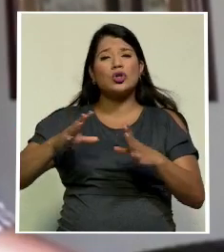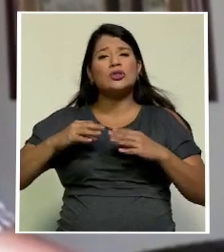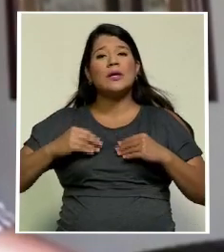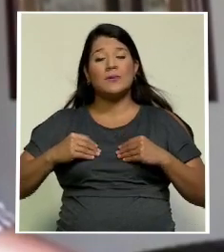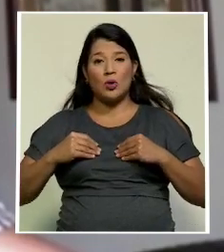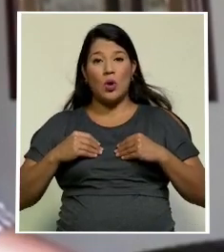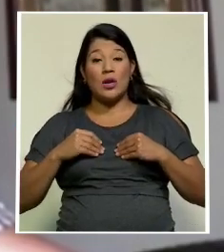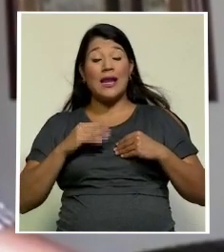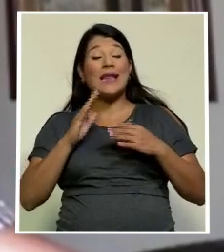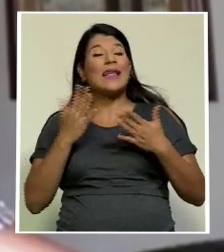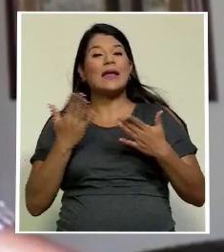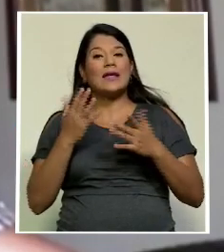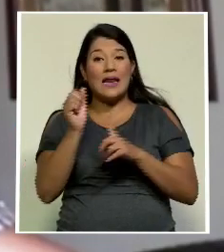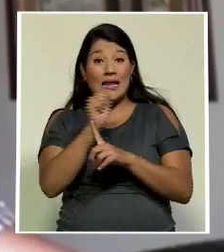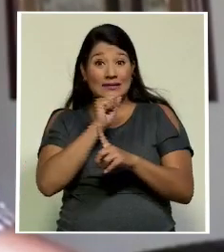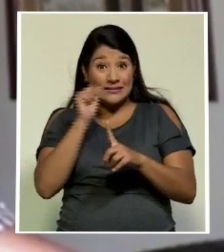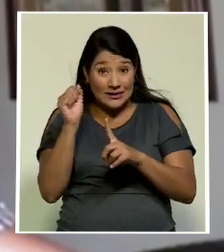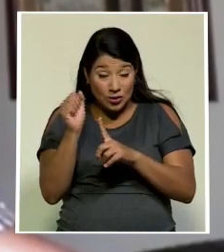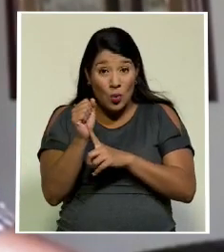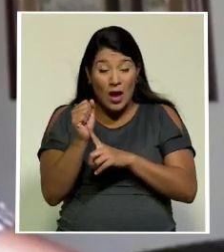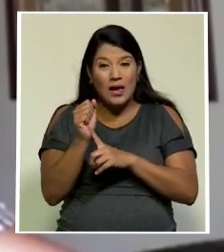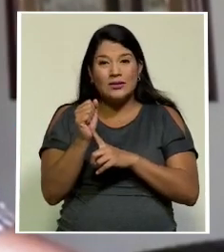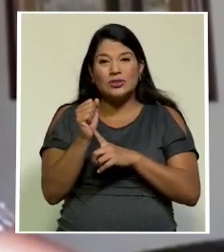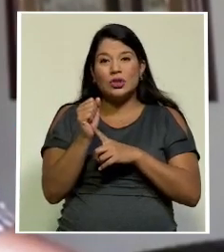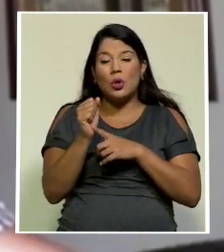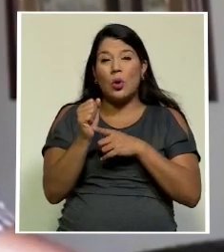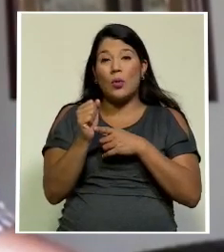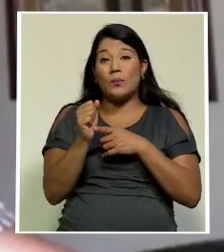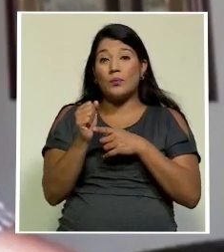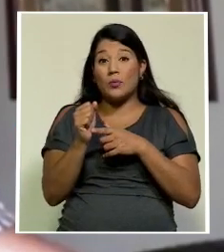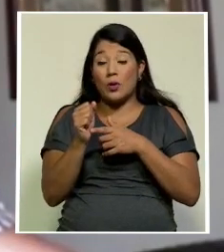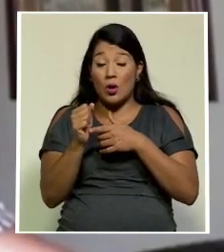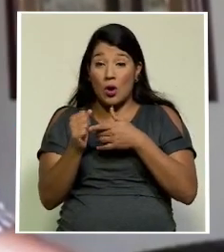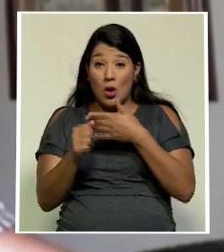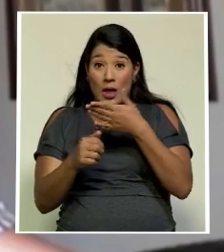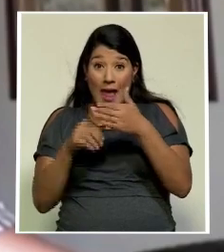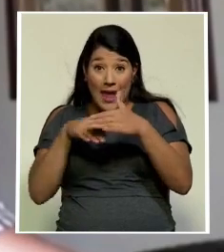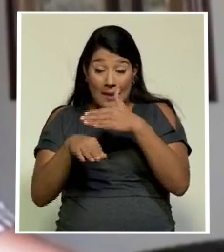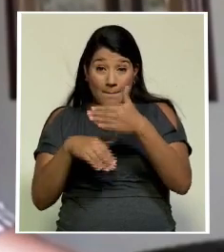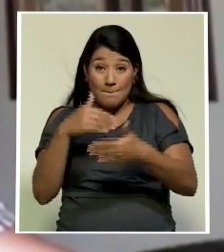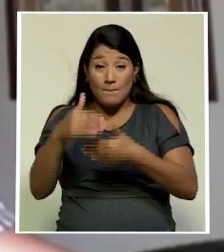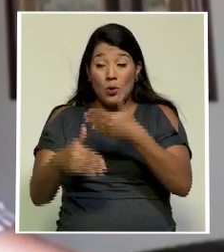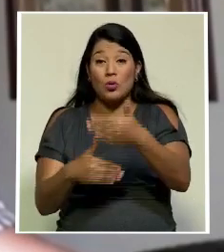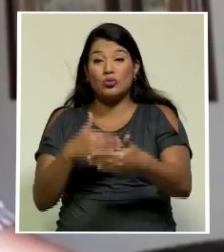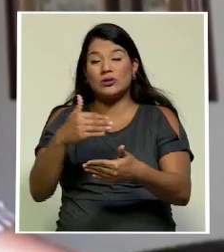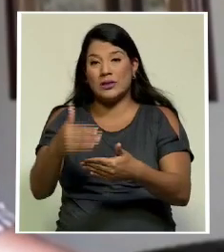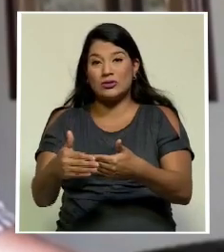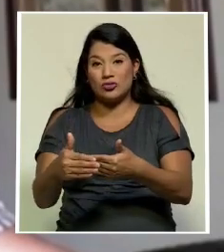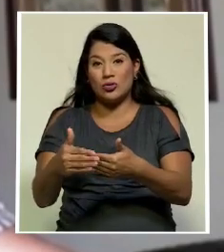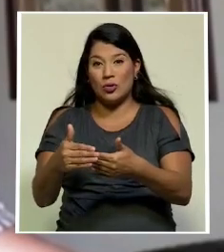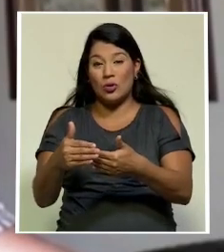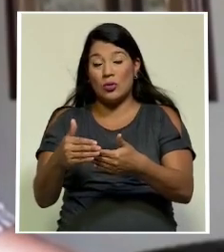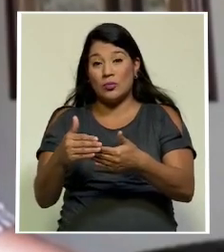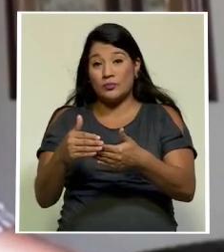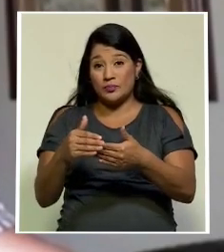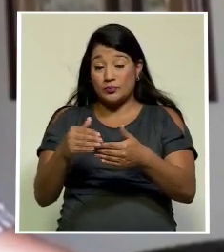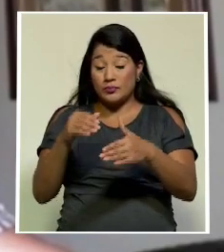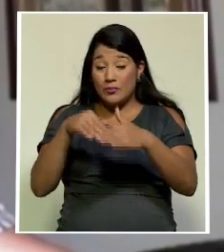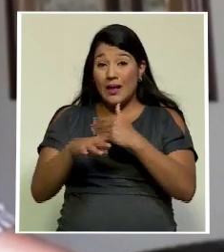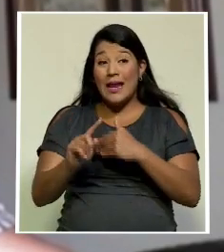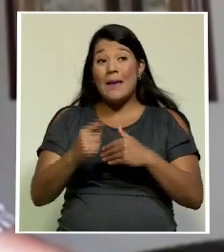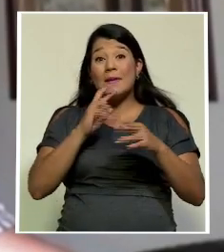procesales que habían justificado la imposición de las medidas cautelares en la primera resolución, en la del